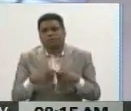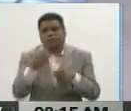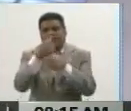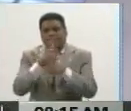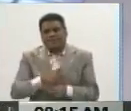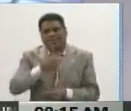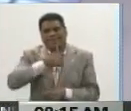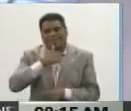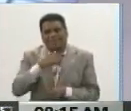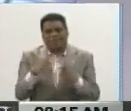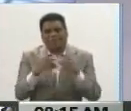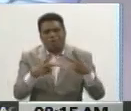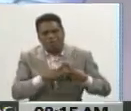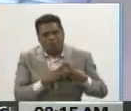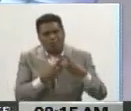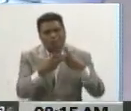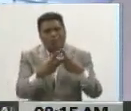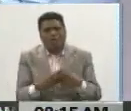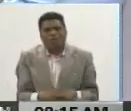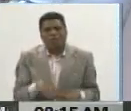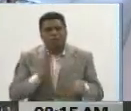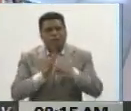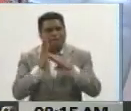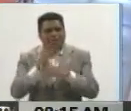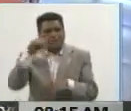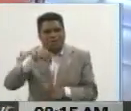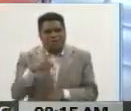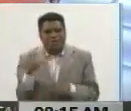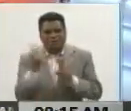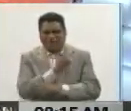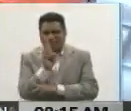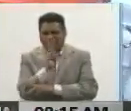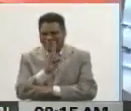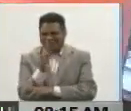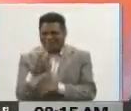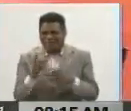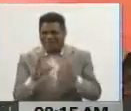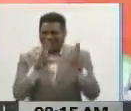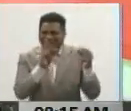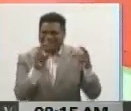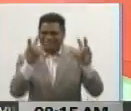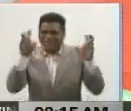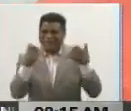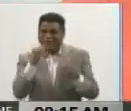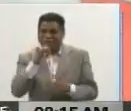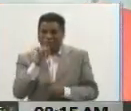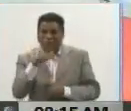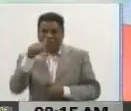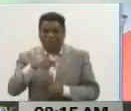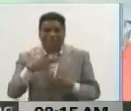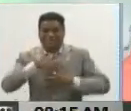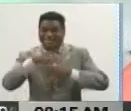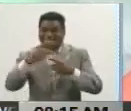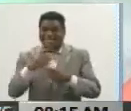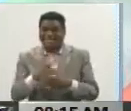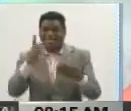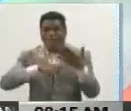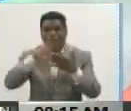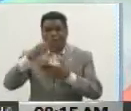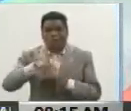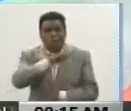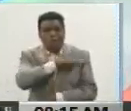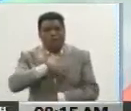voluntariado internacional también se desborda. Mira, vamos a hacer una pausa rapidita y chiquitica para seguir con este tema que además es interesante sobre los proyectos que tiene la Misión Árbol